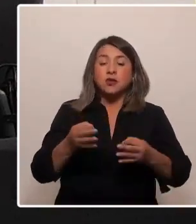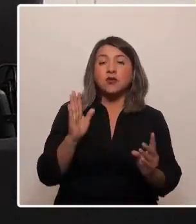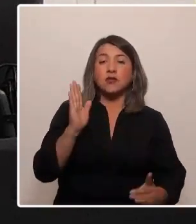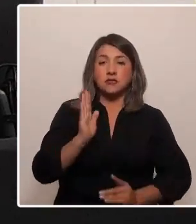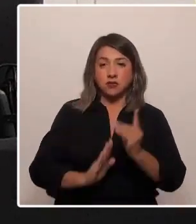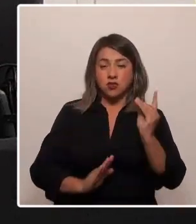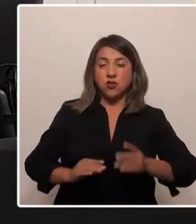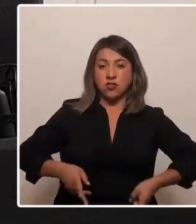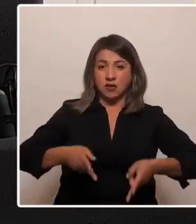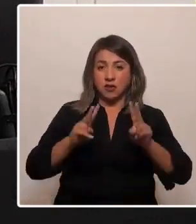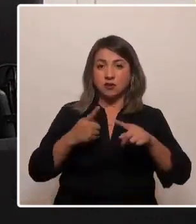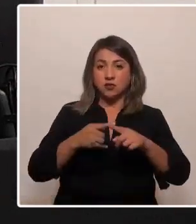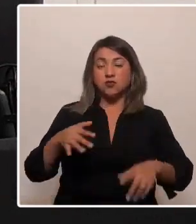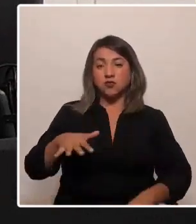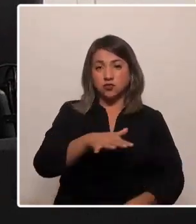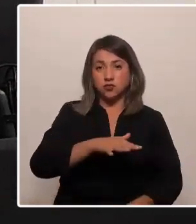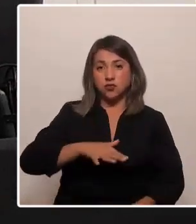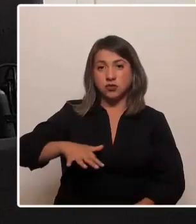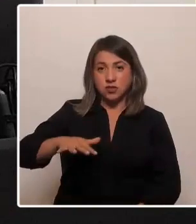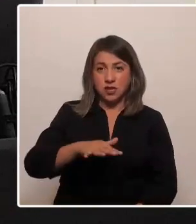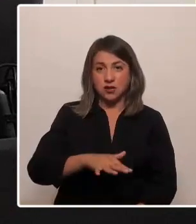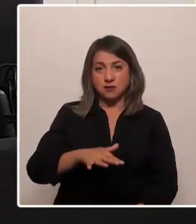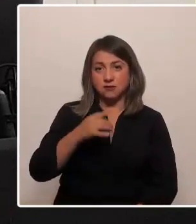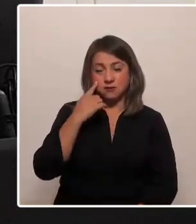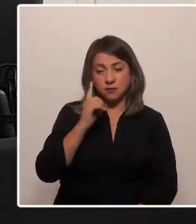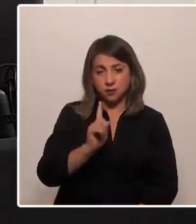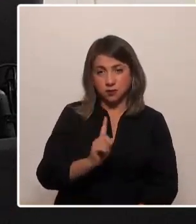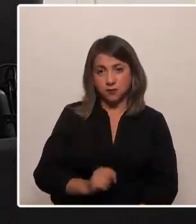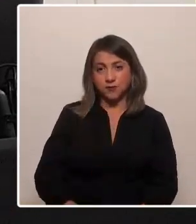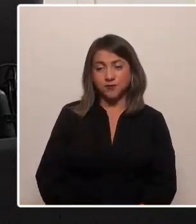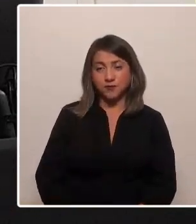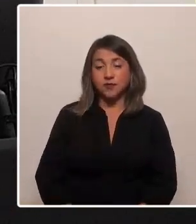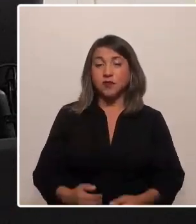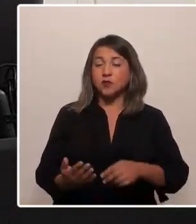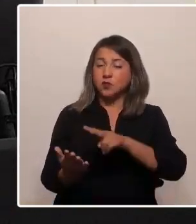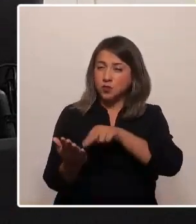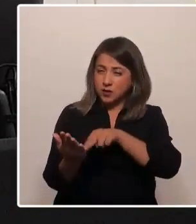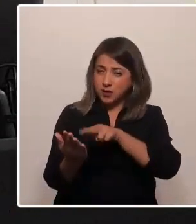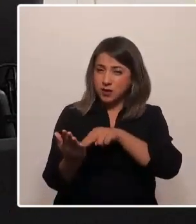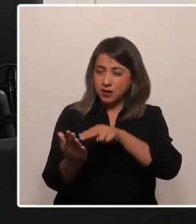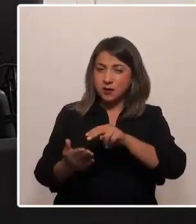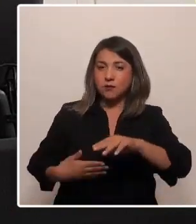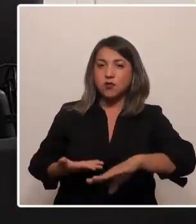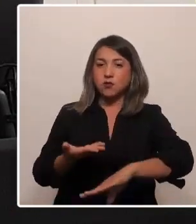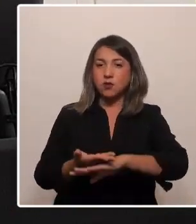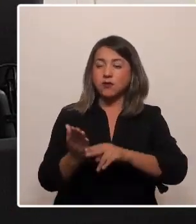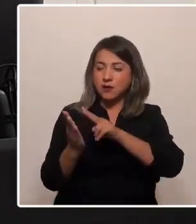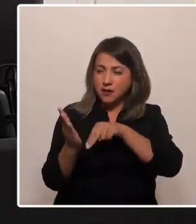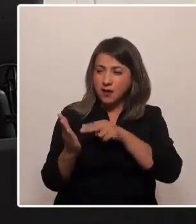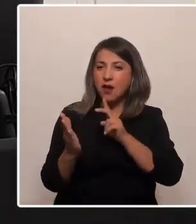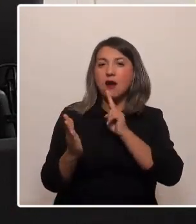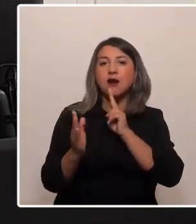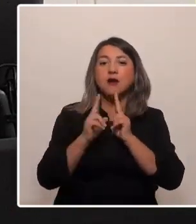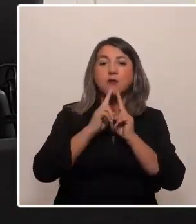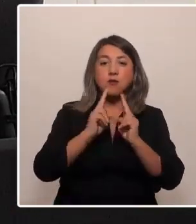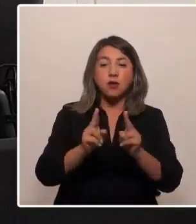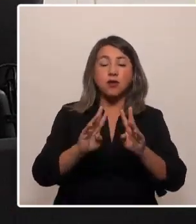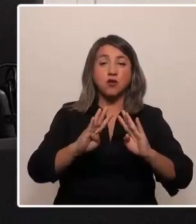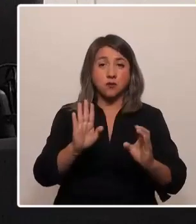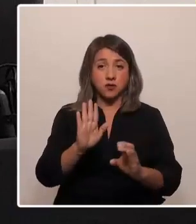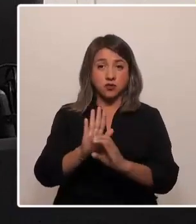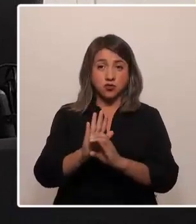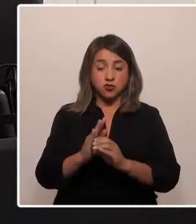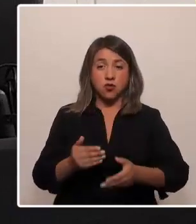de los derechos sociales. Pero no. Cuando uno lee la propuesta y ve las respuestas que la convención le ofrece a